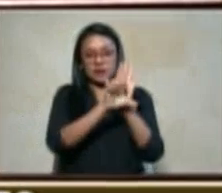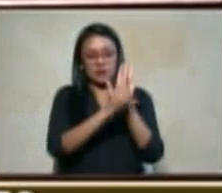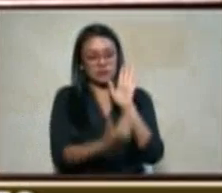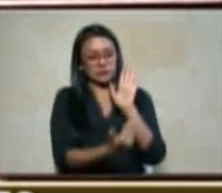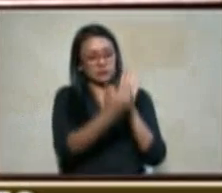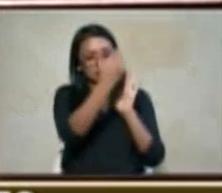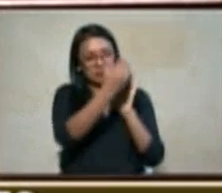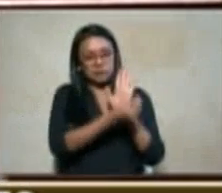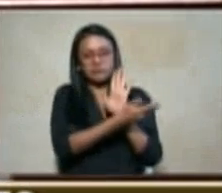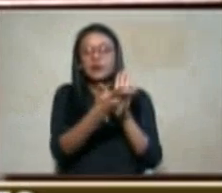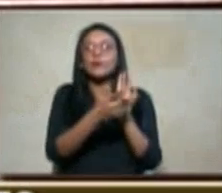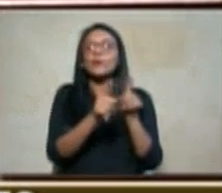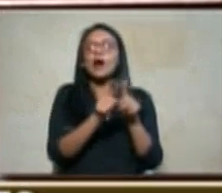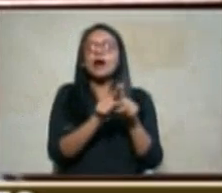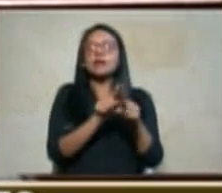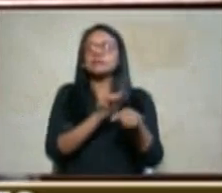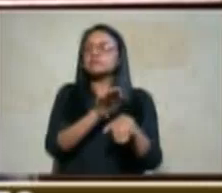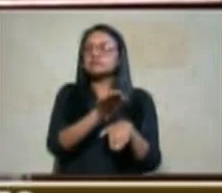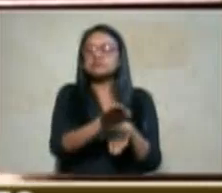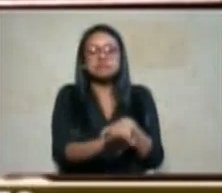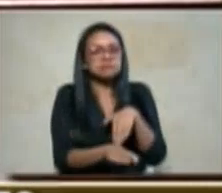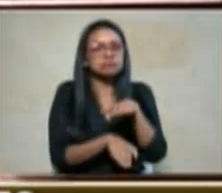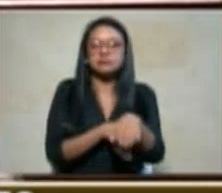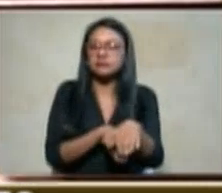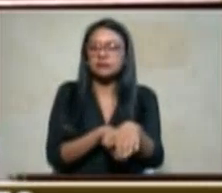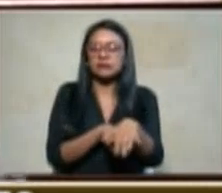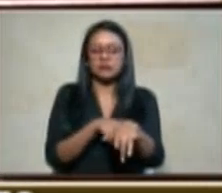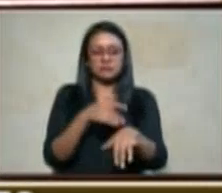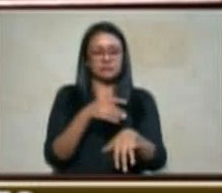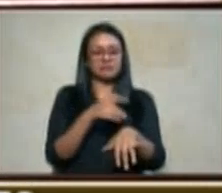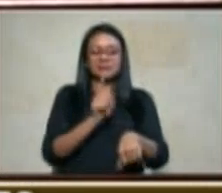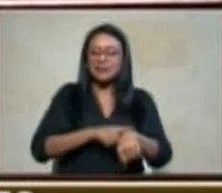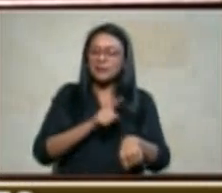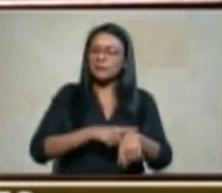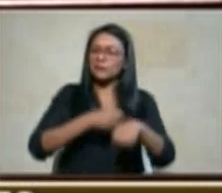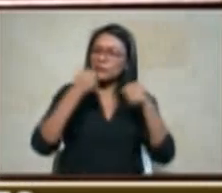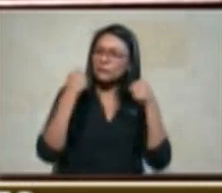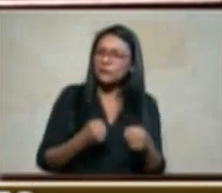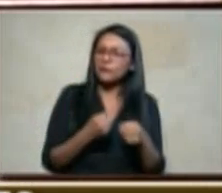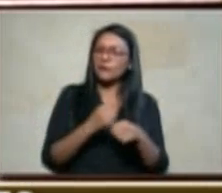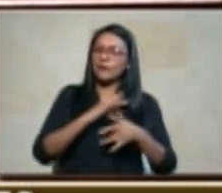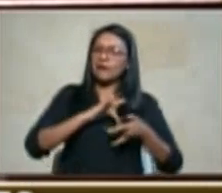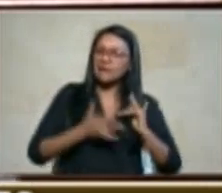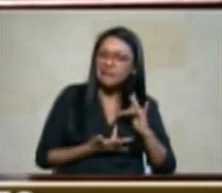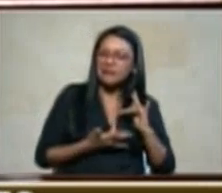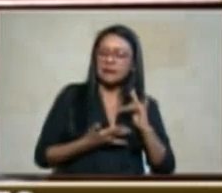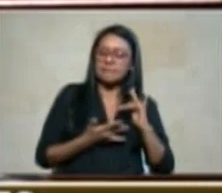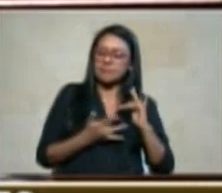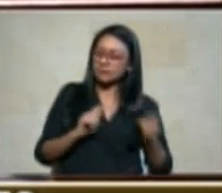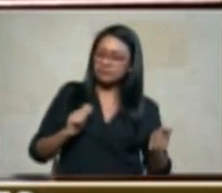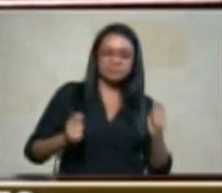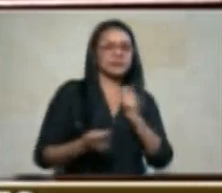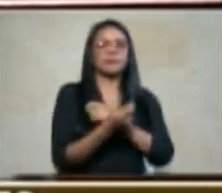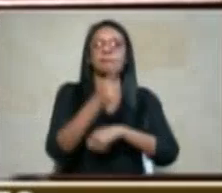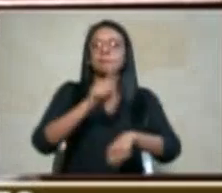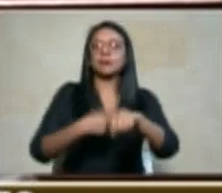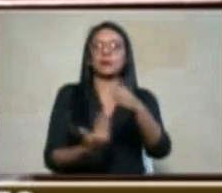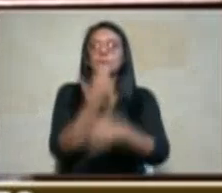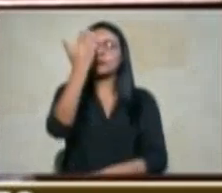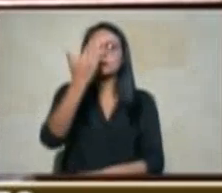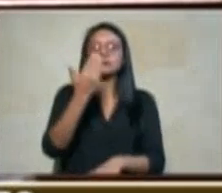permita dar el paso de momentos duros, violentos, de tristeza, a mejores momentos,